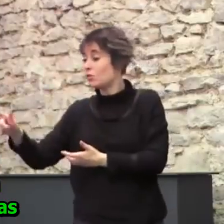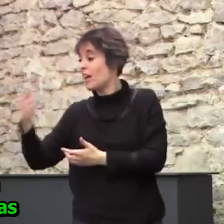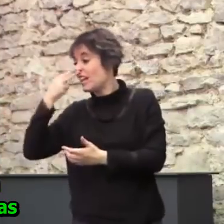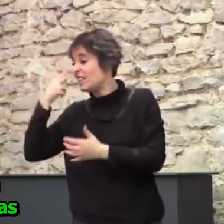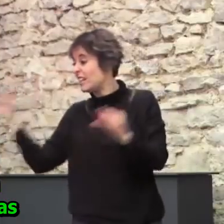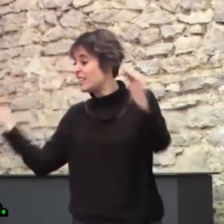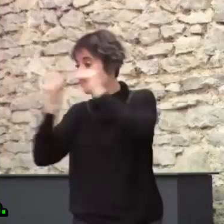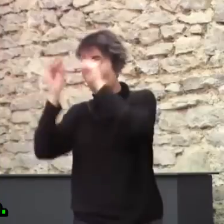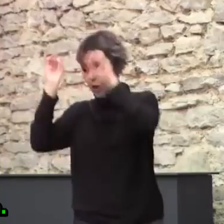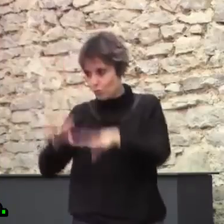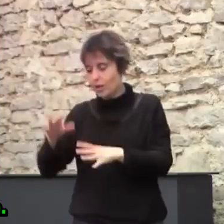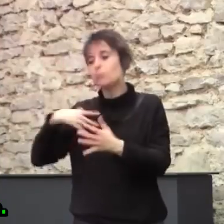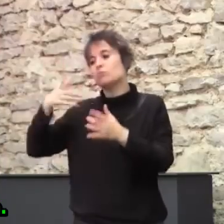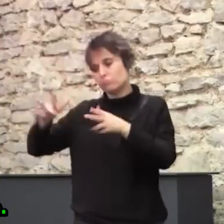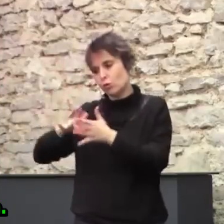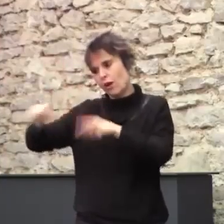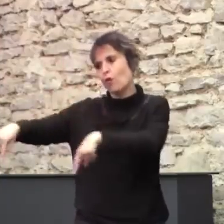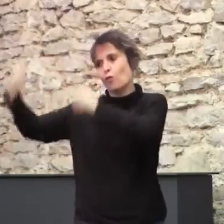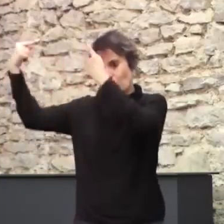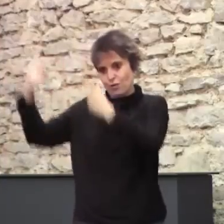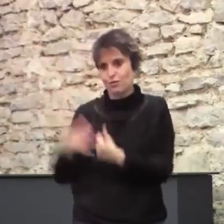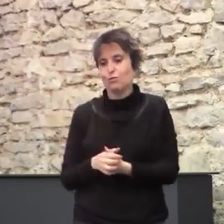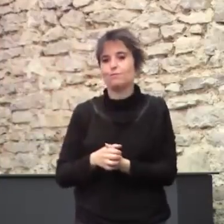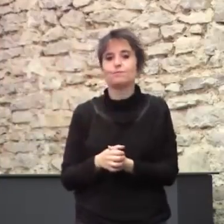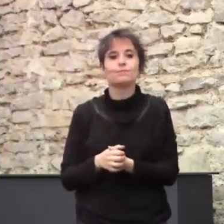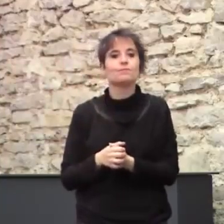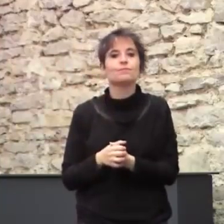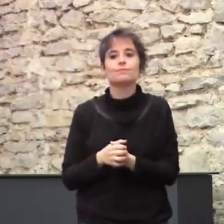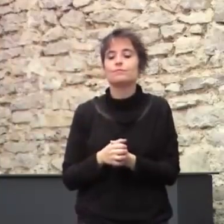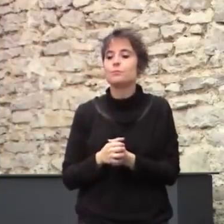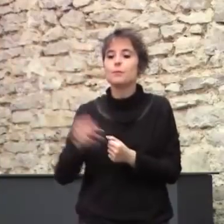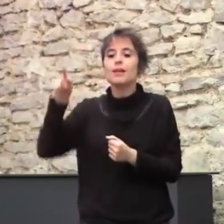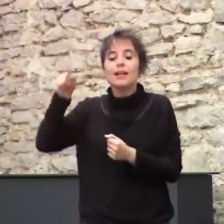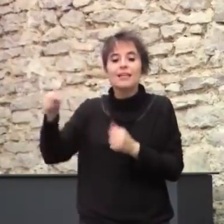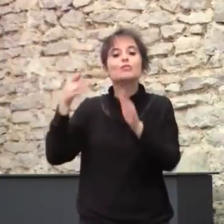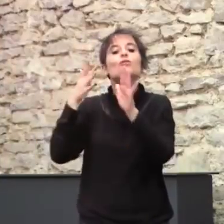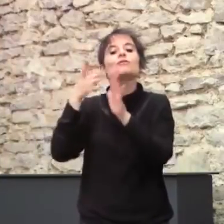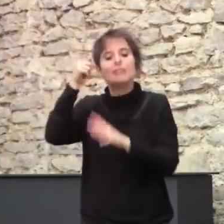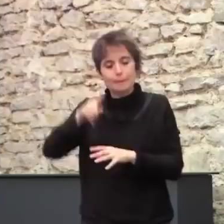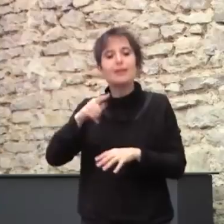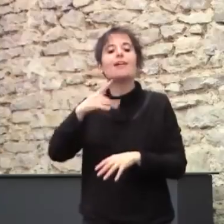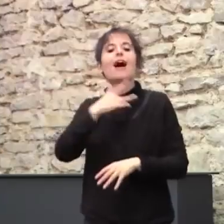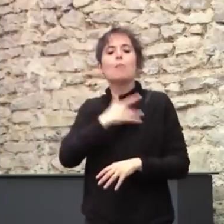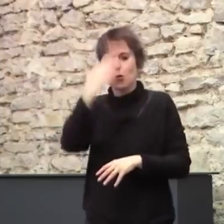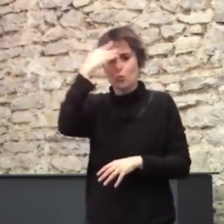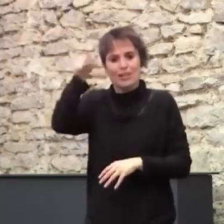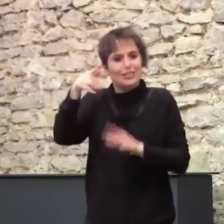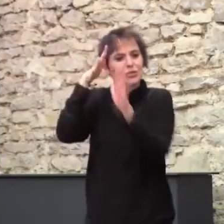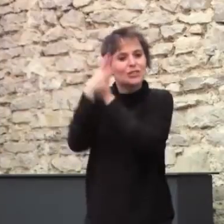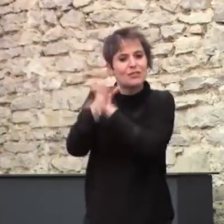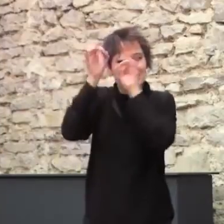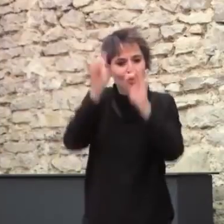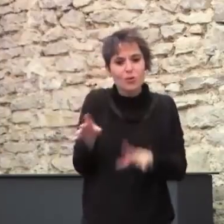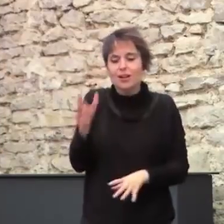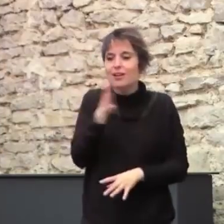mismo que a nosotros o a nosotras, o no funciona de la misma manera. Bueno, pues esto es la base también del amor romántico, ¿no? Que consiste en